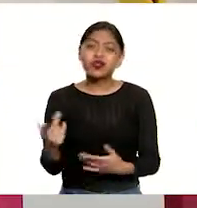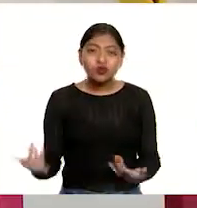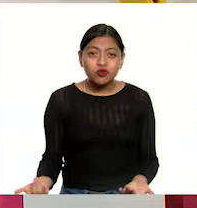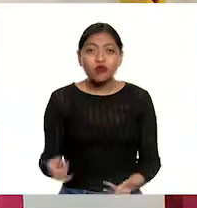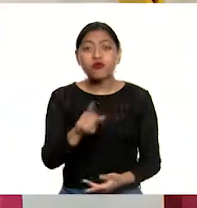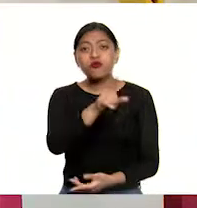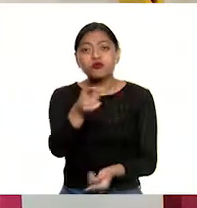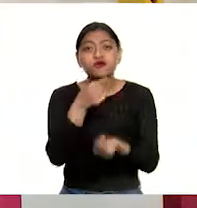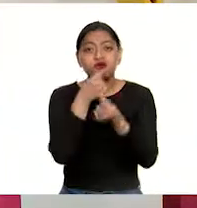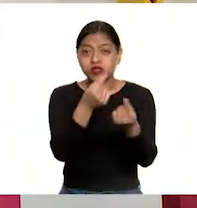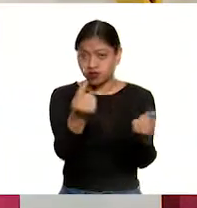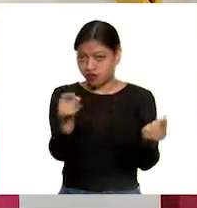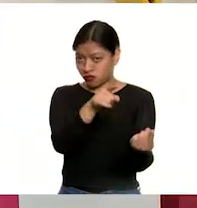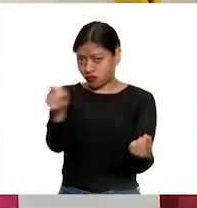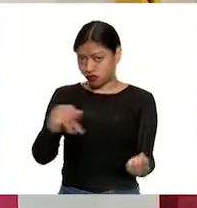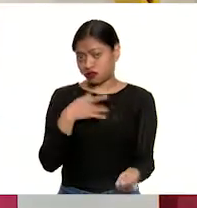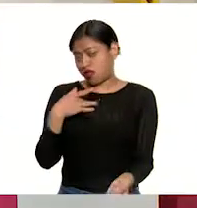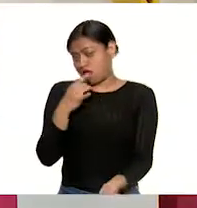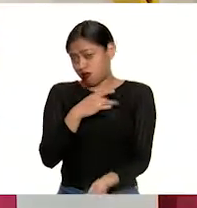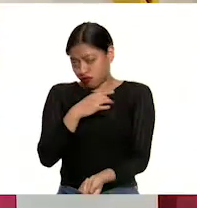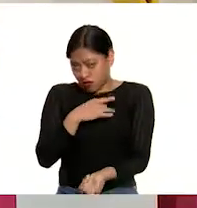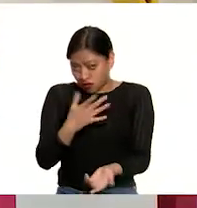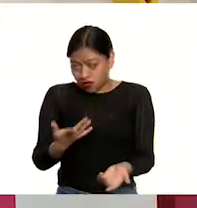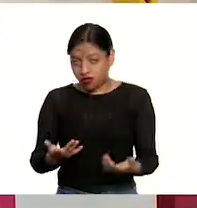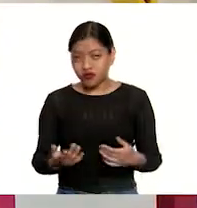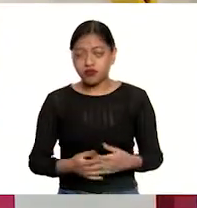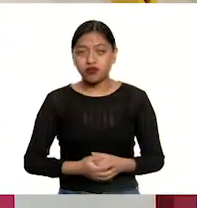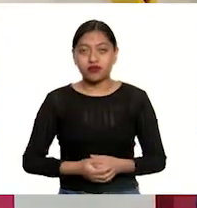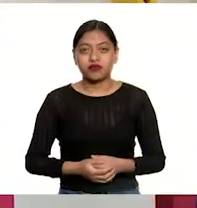niñas y los niños nos dan un poco de miedo.